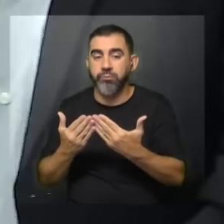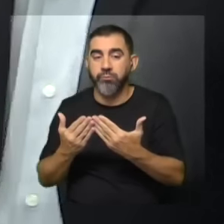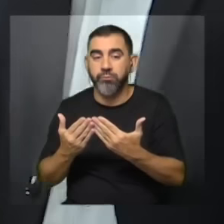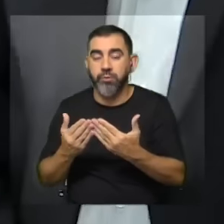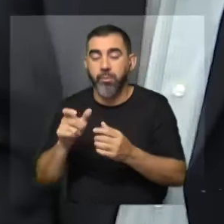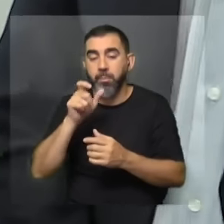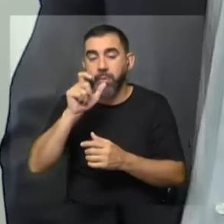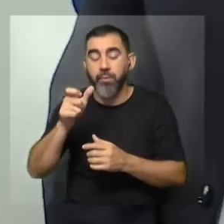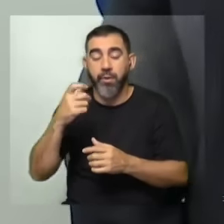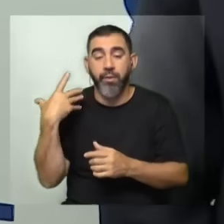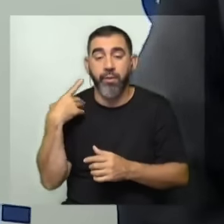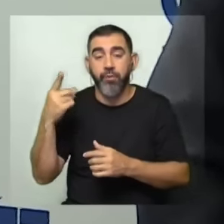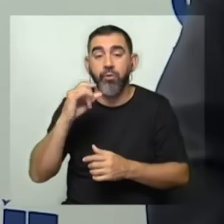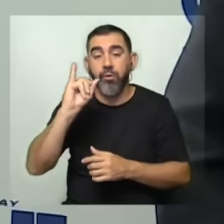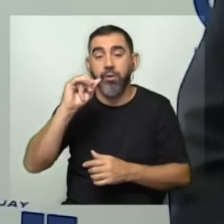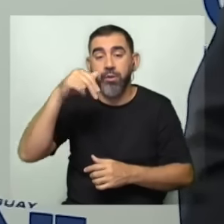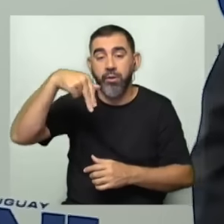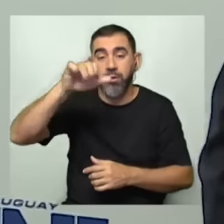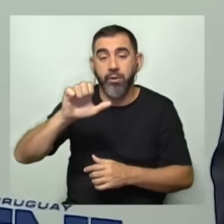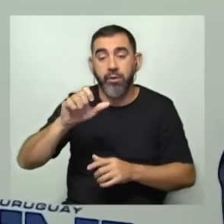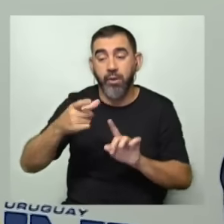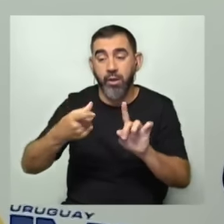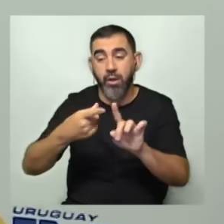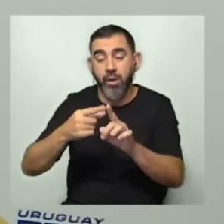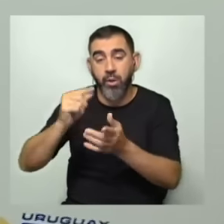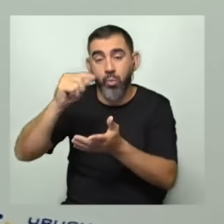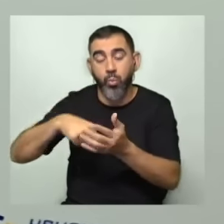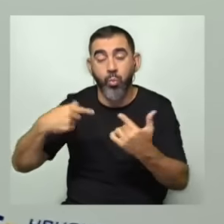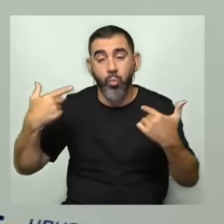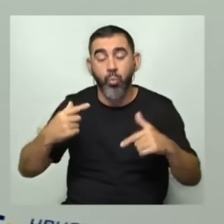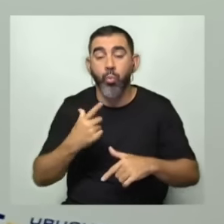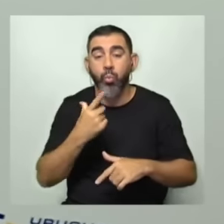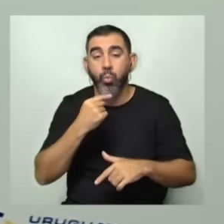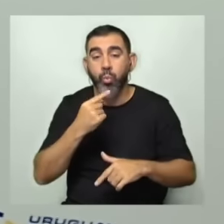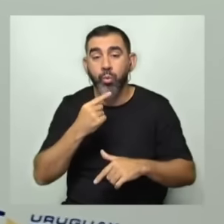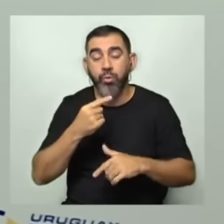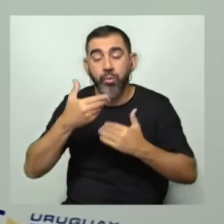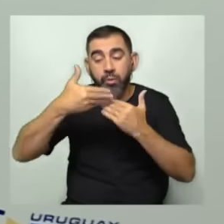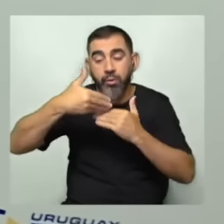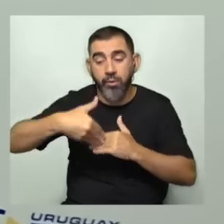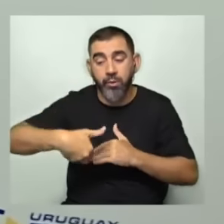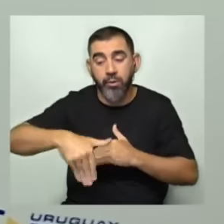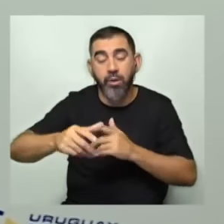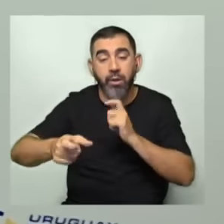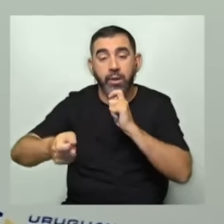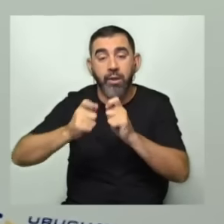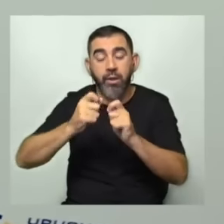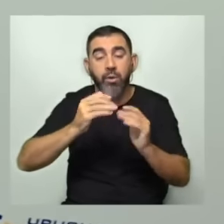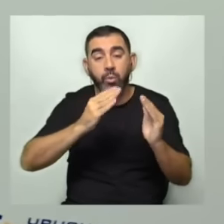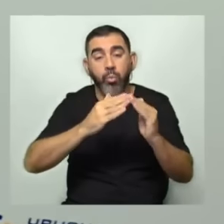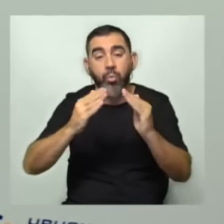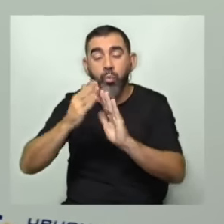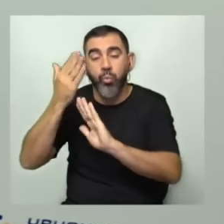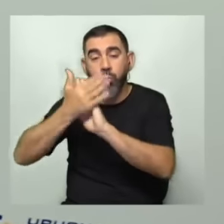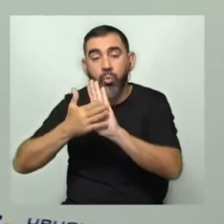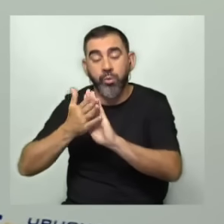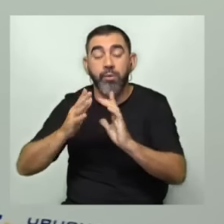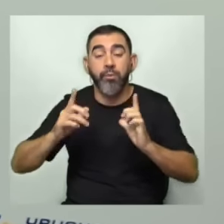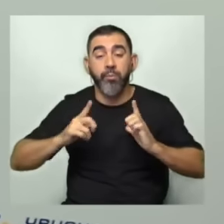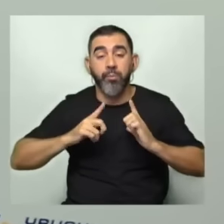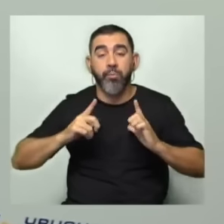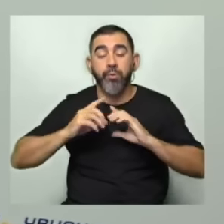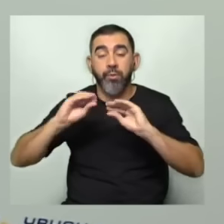teníamos la palabra del director del INE ya saben este acuerdo que se firmó con el Ministerio del interior se va a comenzar a hacer encuestas hogar por hogar a nivel país se espera por